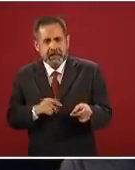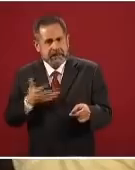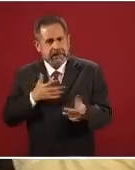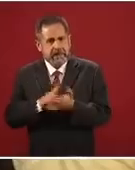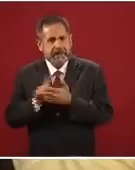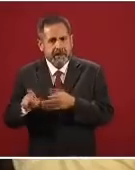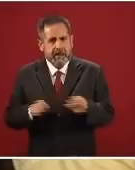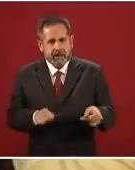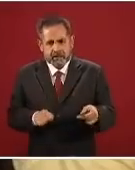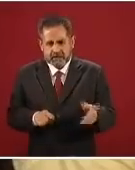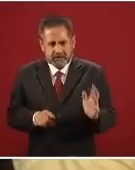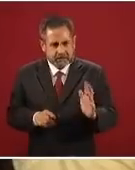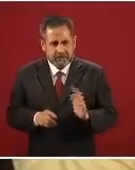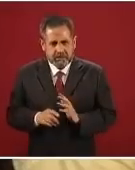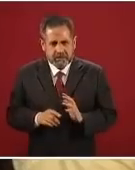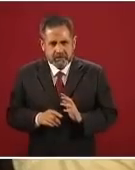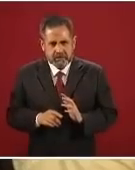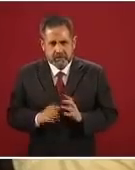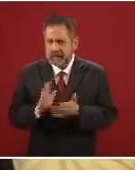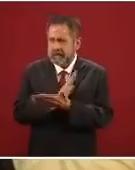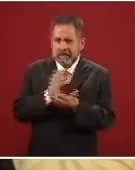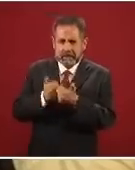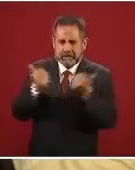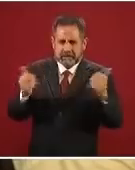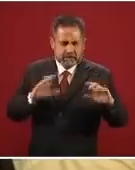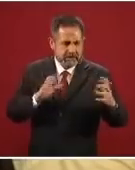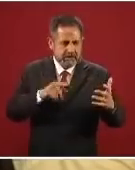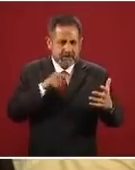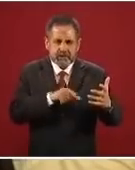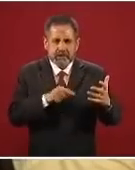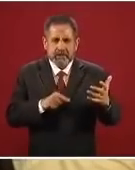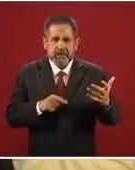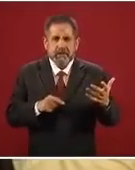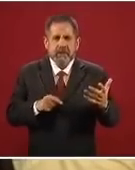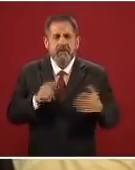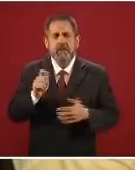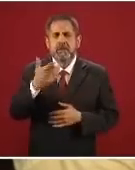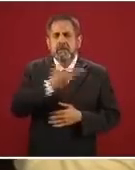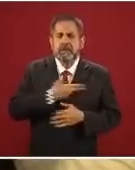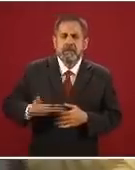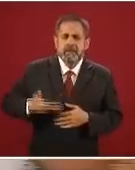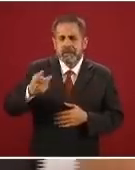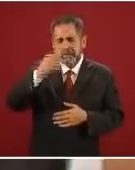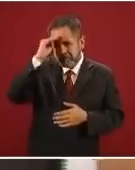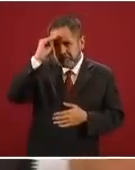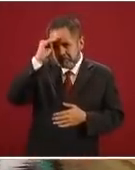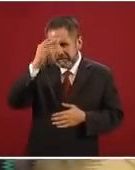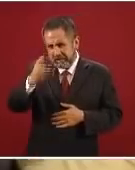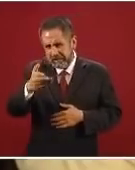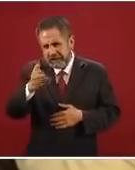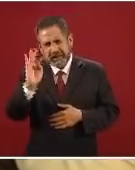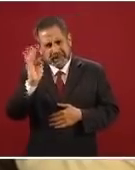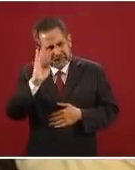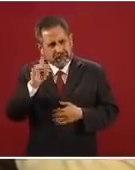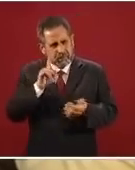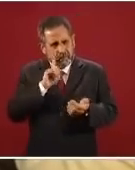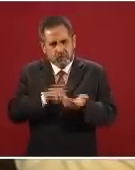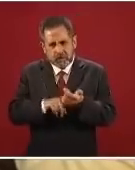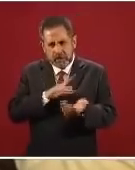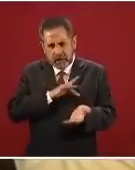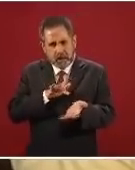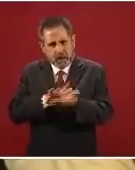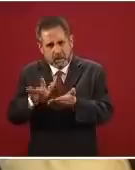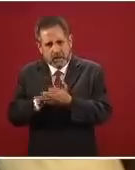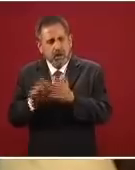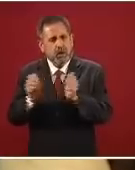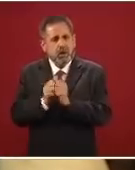derecho, ¿no? Muy ajeno a lo que sea todo el caso en general, ¿no? Presidente, ¿usted no considera a lo mejor un caso que podría apoyar